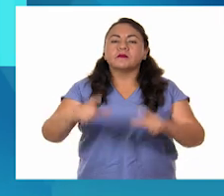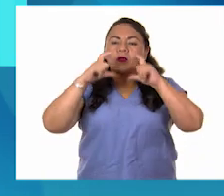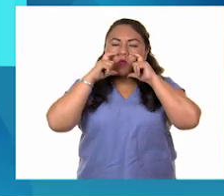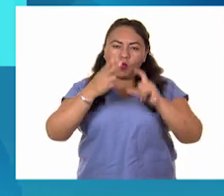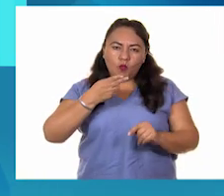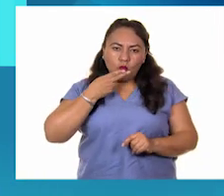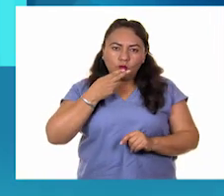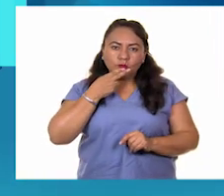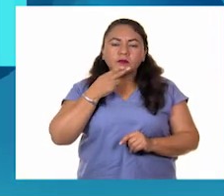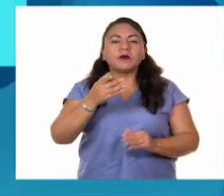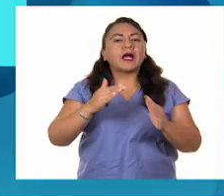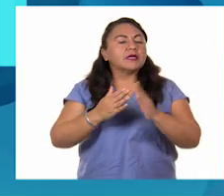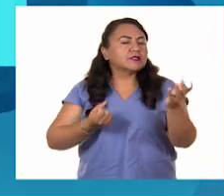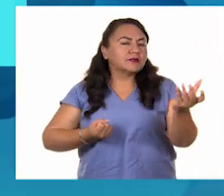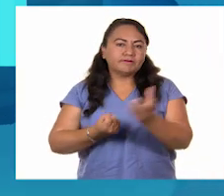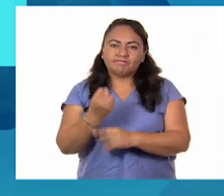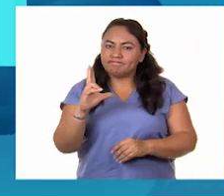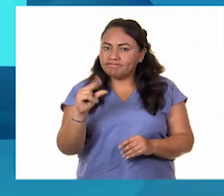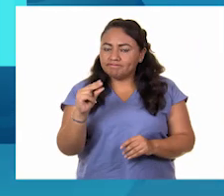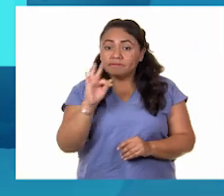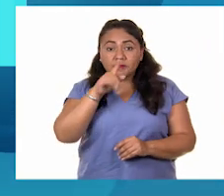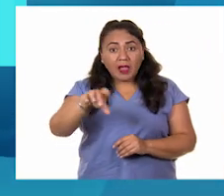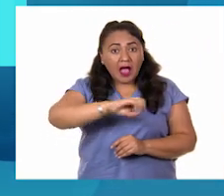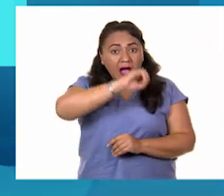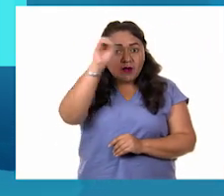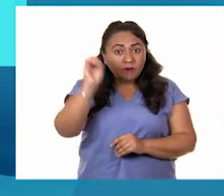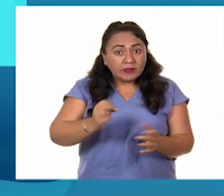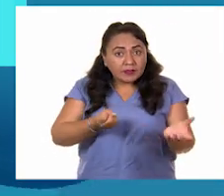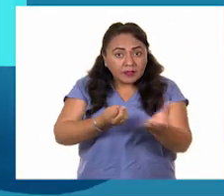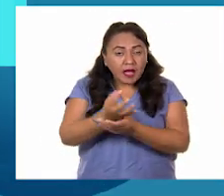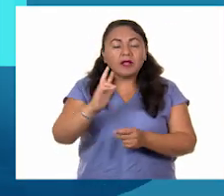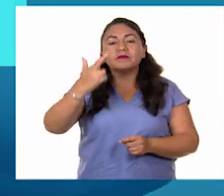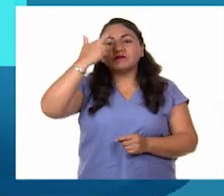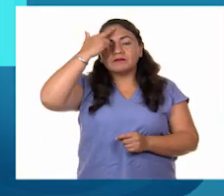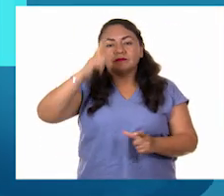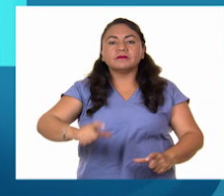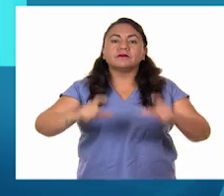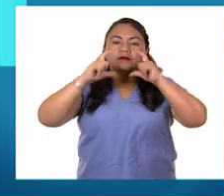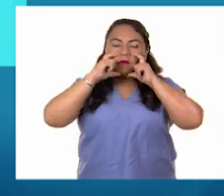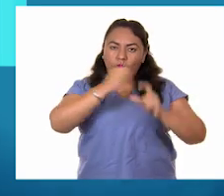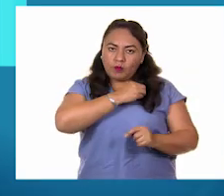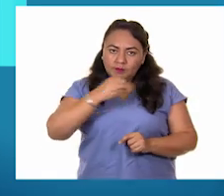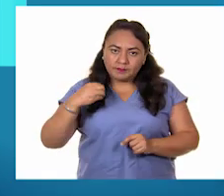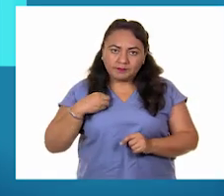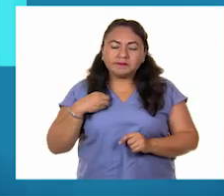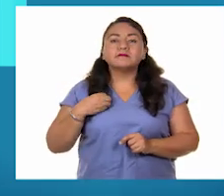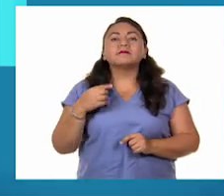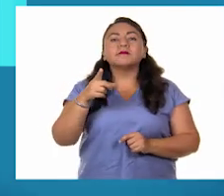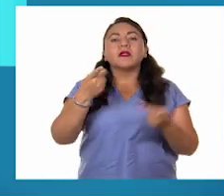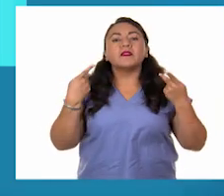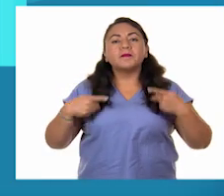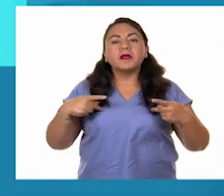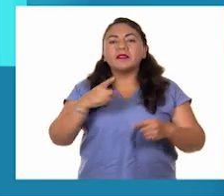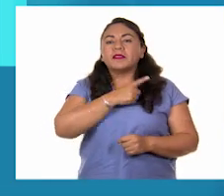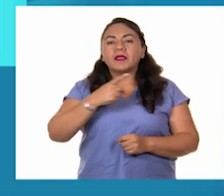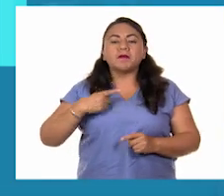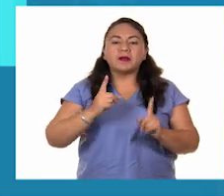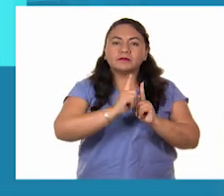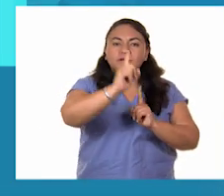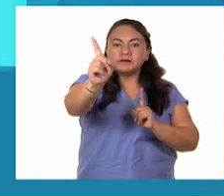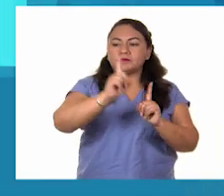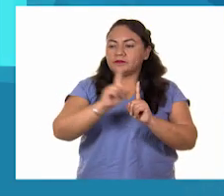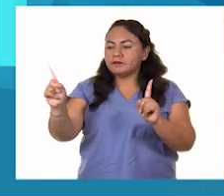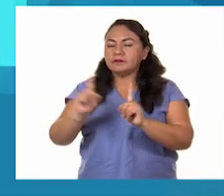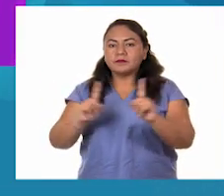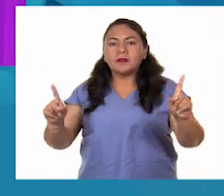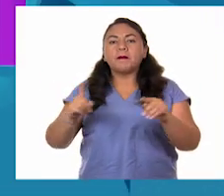Utiliza cubrebocas. No salgas de casa. Si tienes que hacerlo, recuerda que es obligatorio utilizarlo. Mantén una distancia mínima de un metro